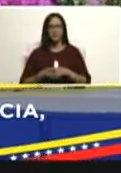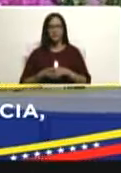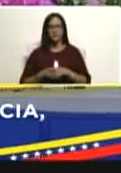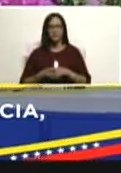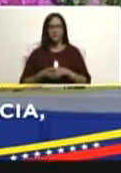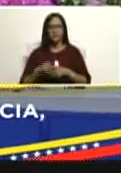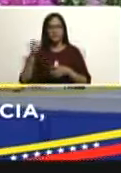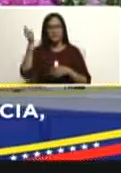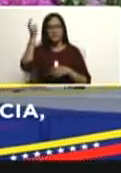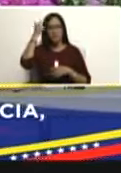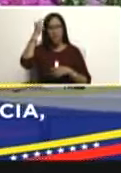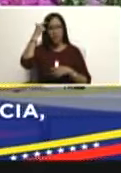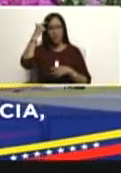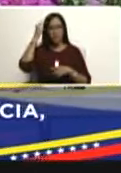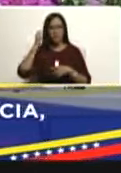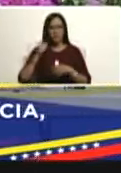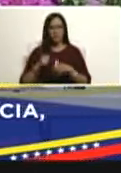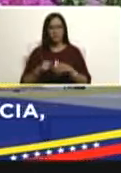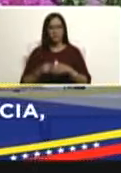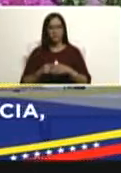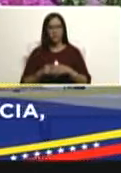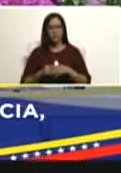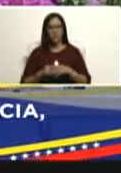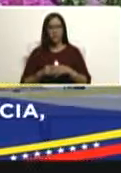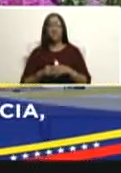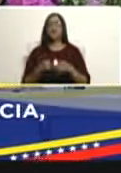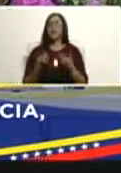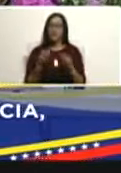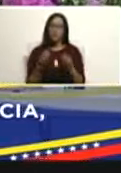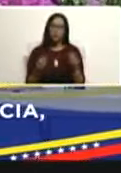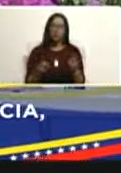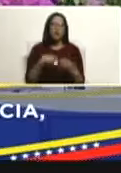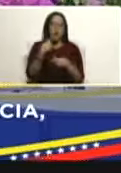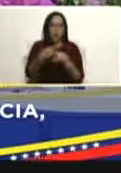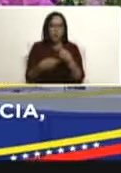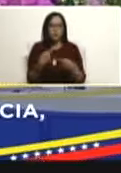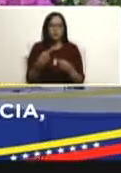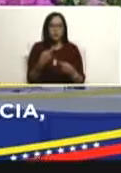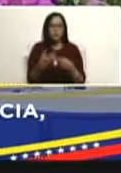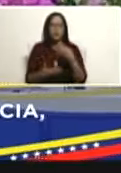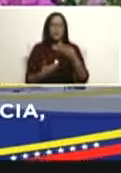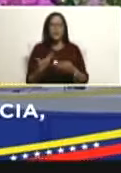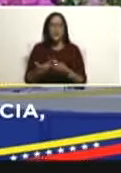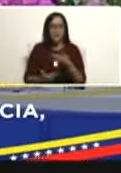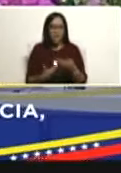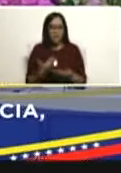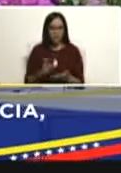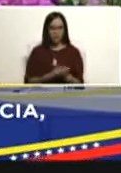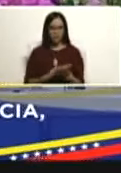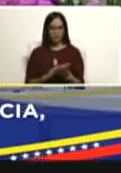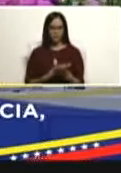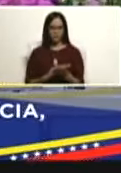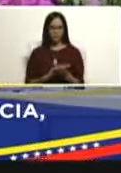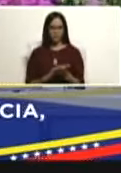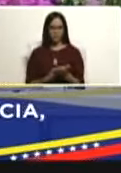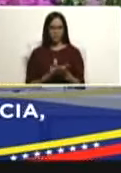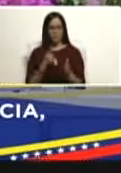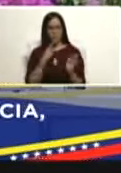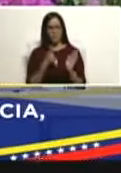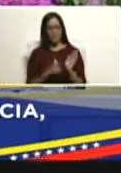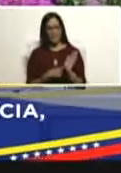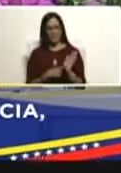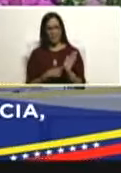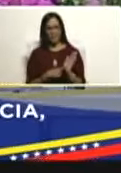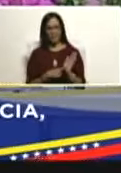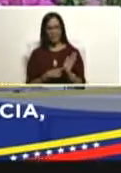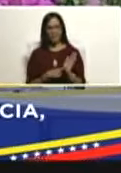De aquí, pues. Y así por el estilo, muchos otros procesos de recuperación plena